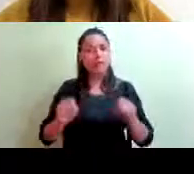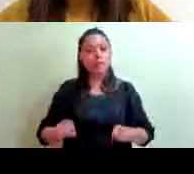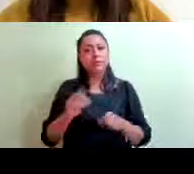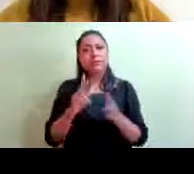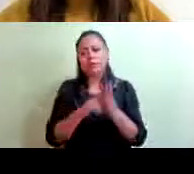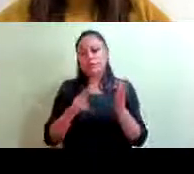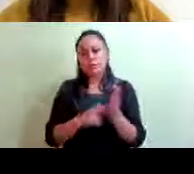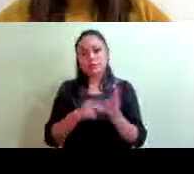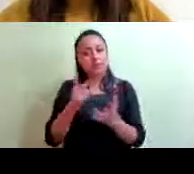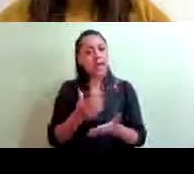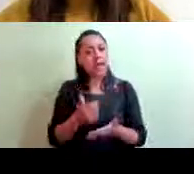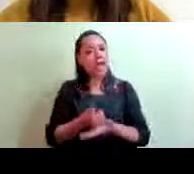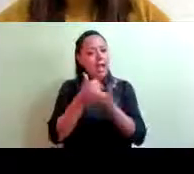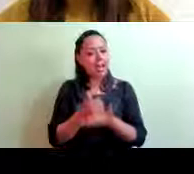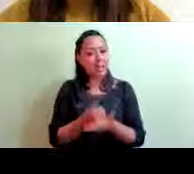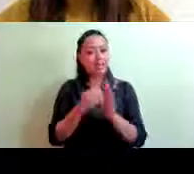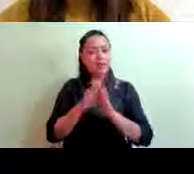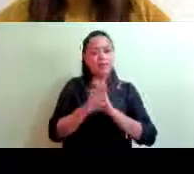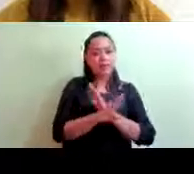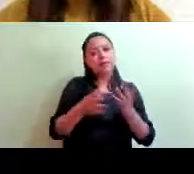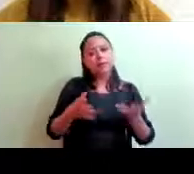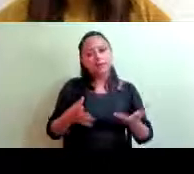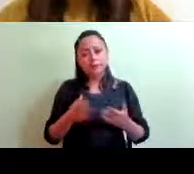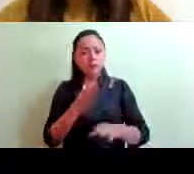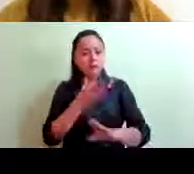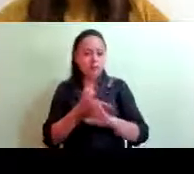impactos globales y locales, como son la regulación del